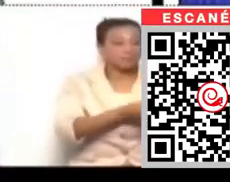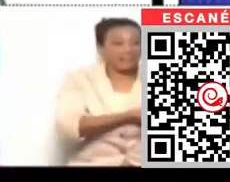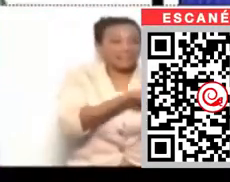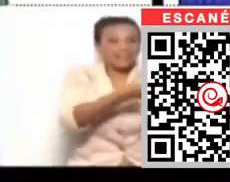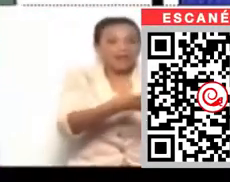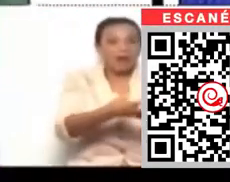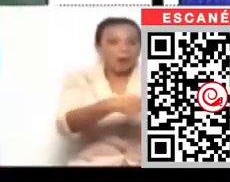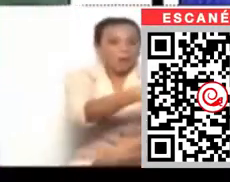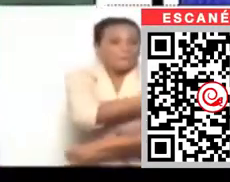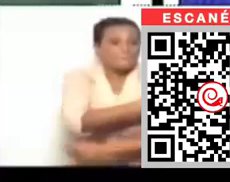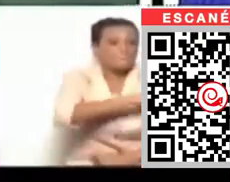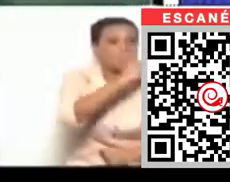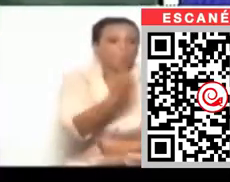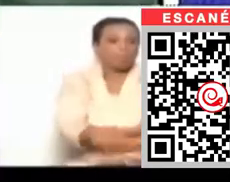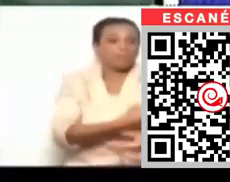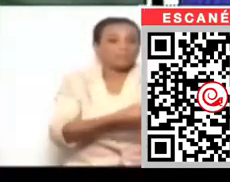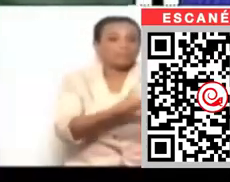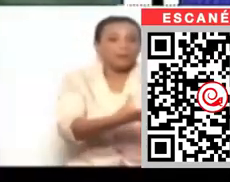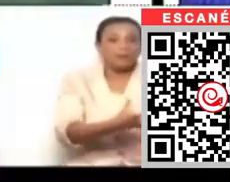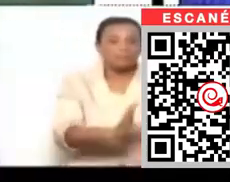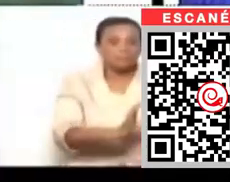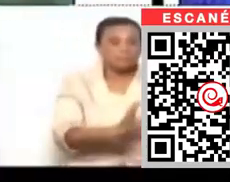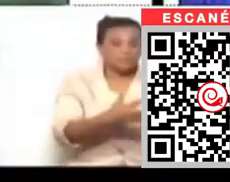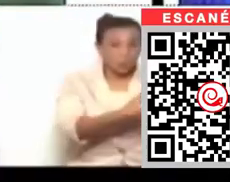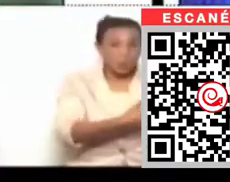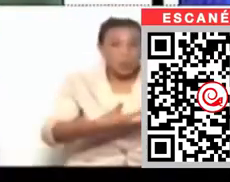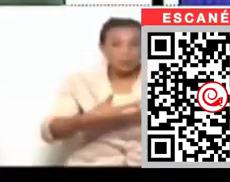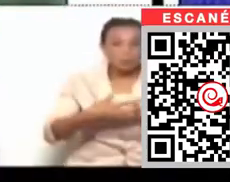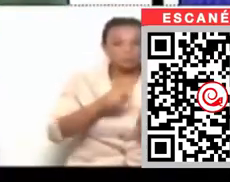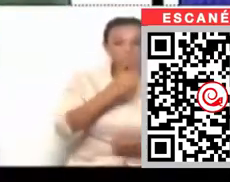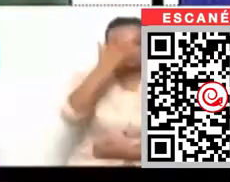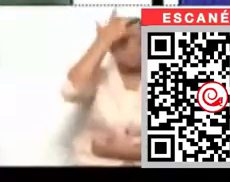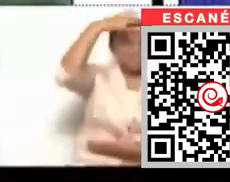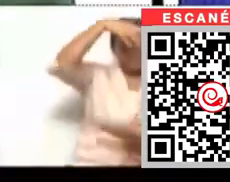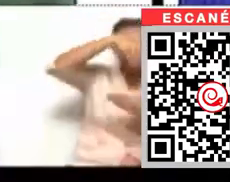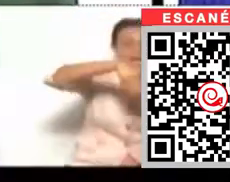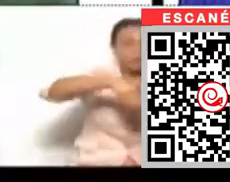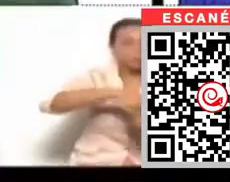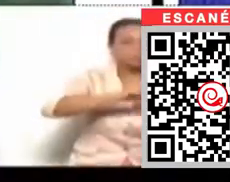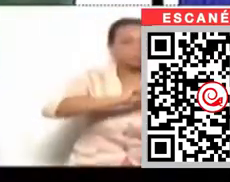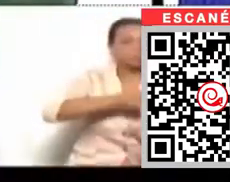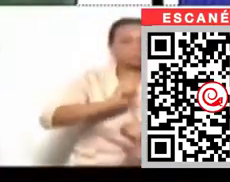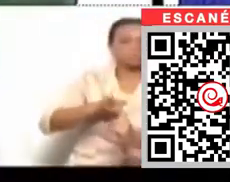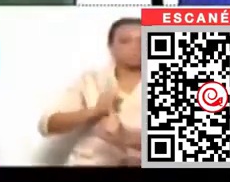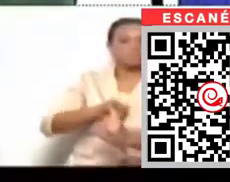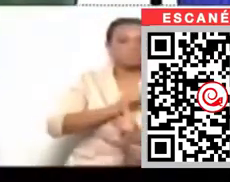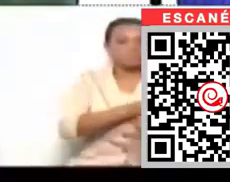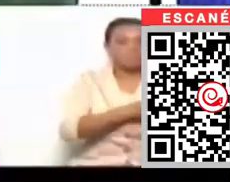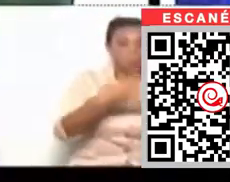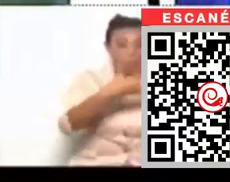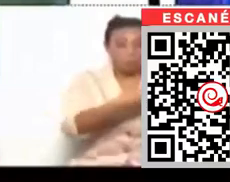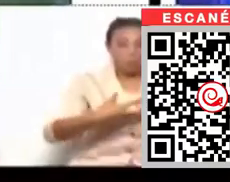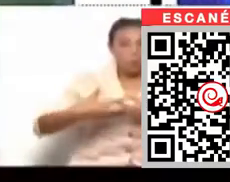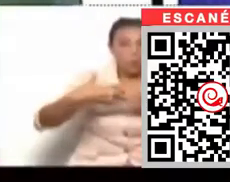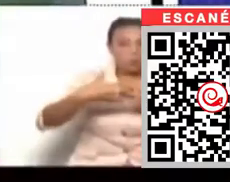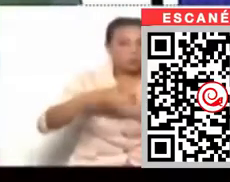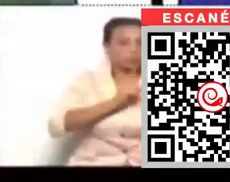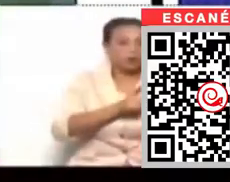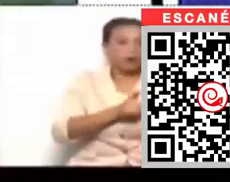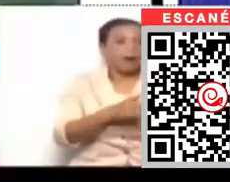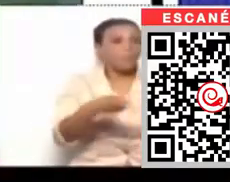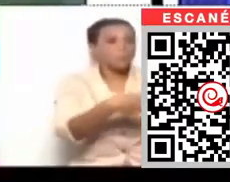la ultraderecha, porque los gringos mandan en esa oposición, mandan y ellos